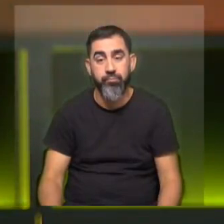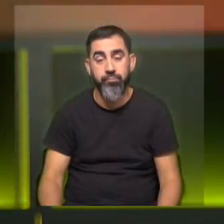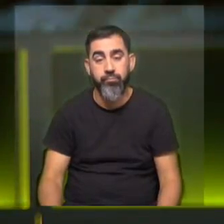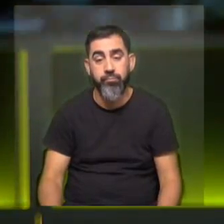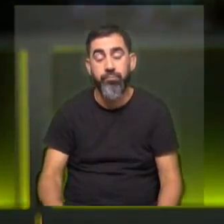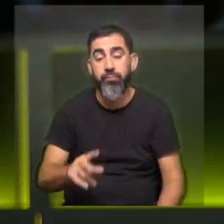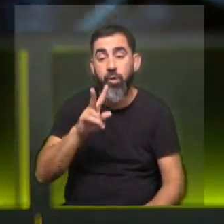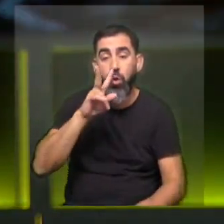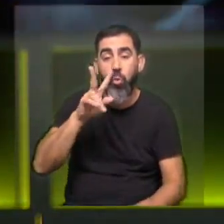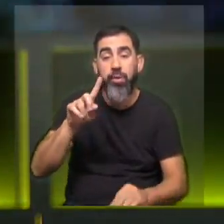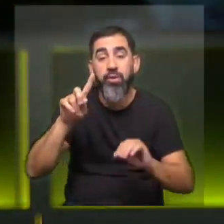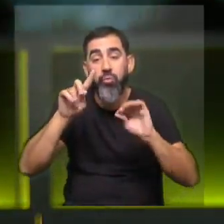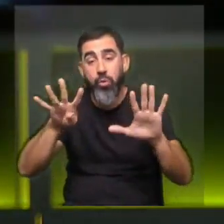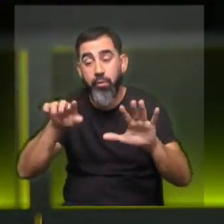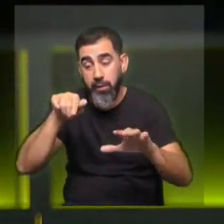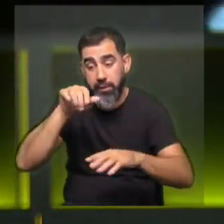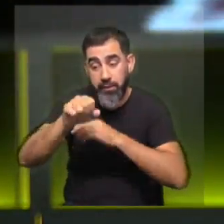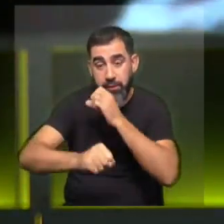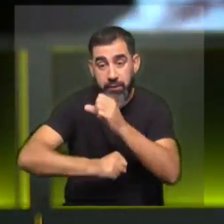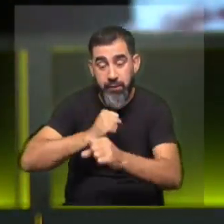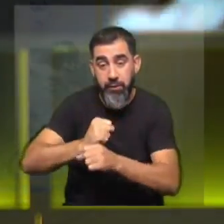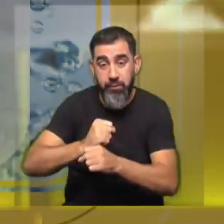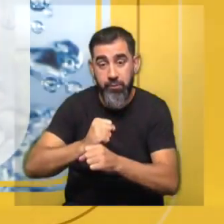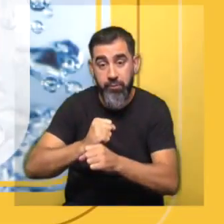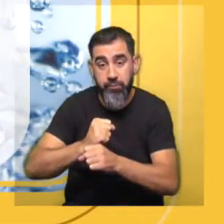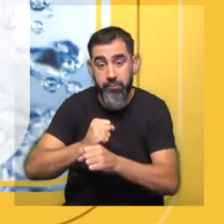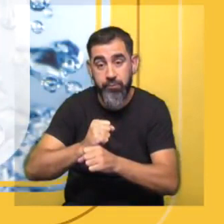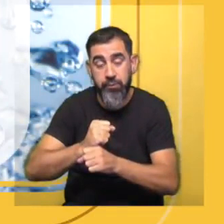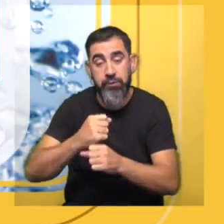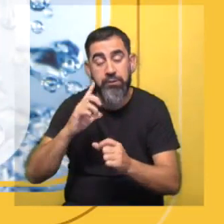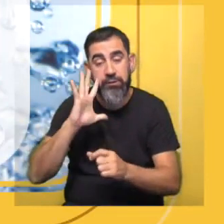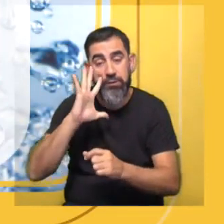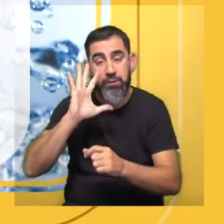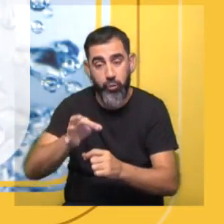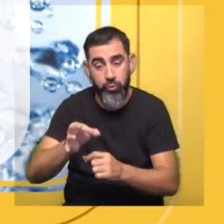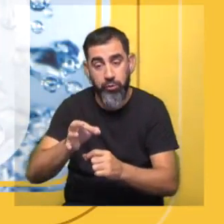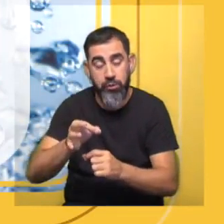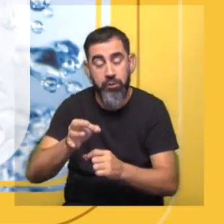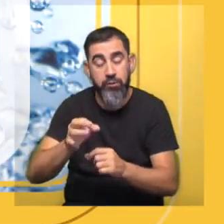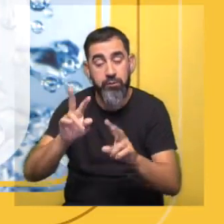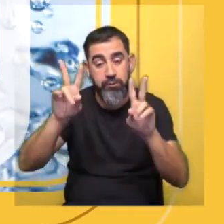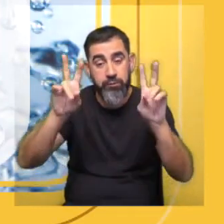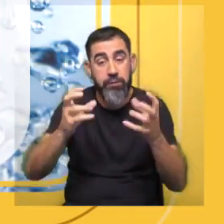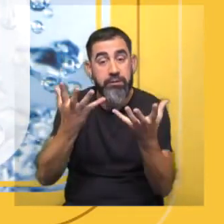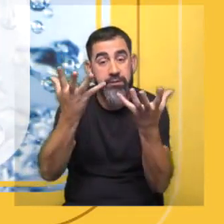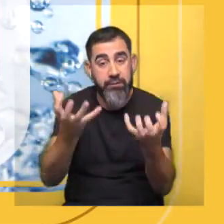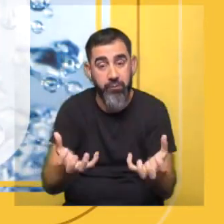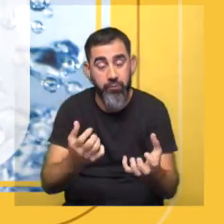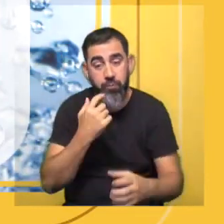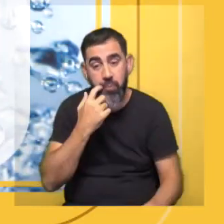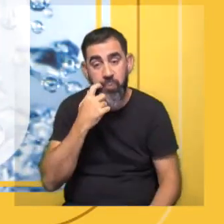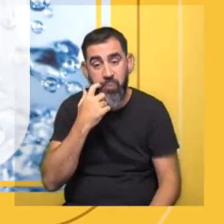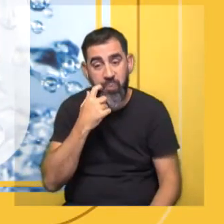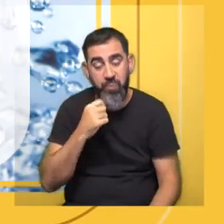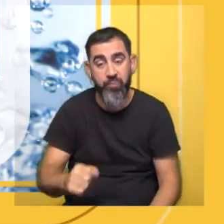desde el 2019, que es el año en donde se ha comenzado a sentir este evento de la niña y esta sequía, comenzamos a ver